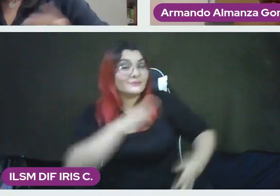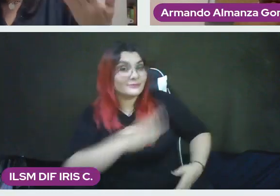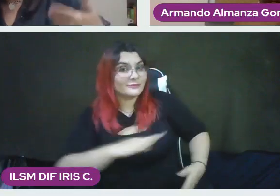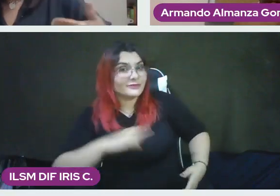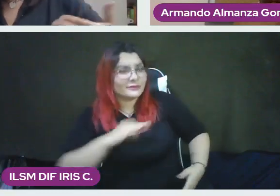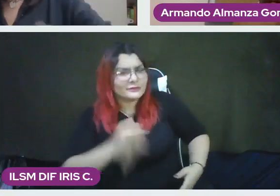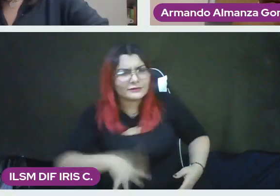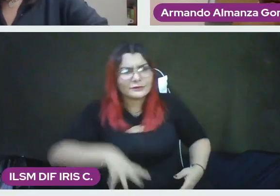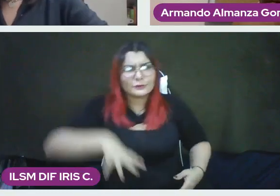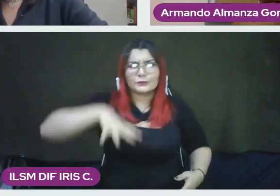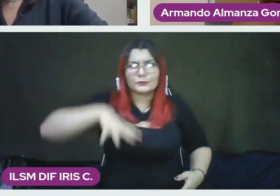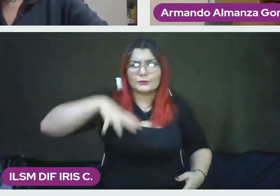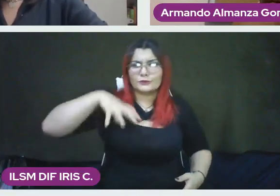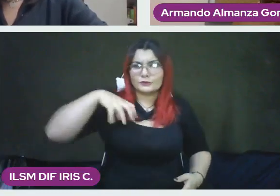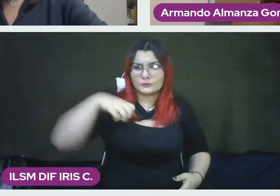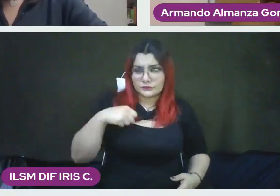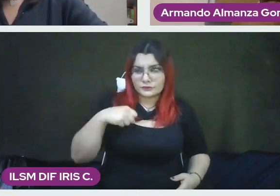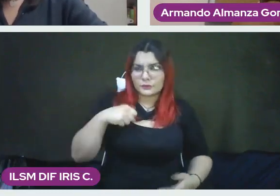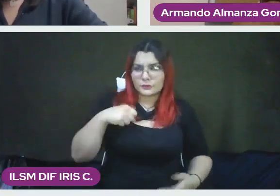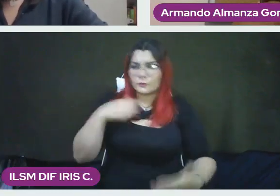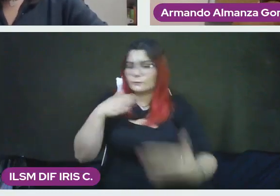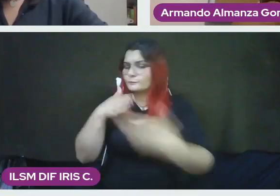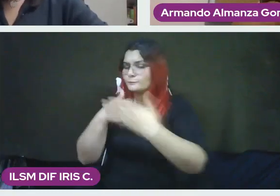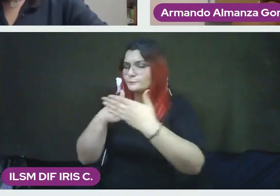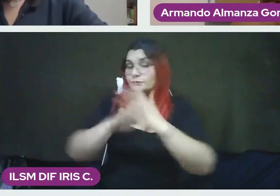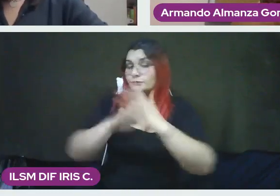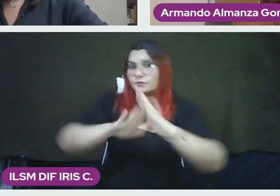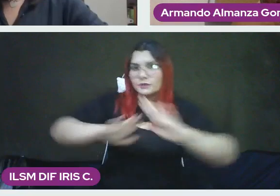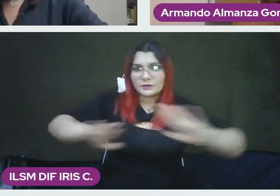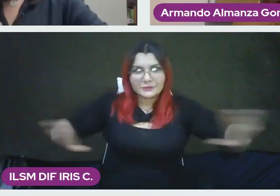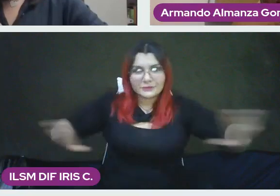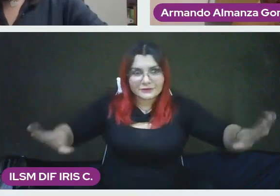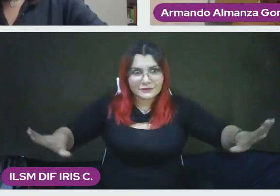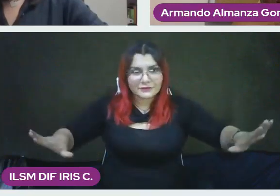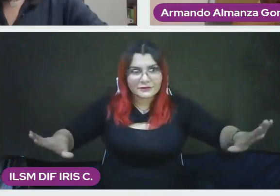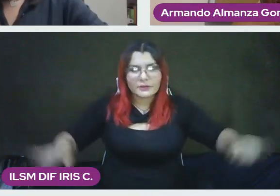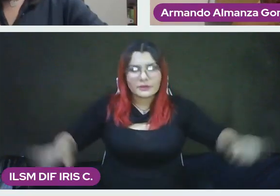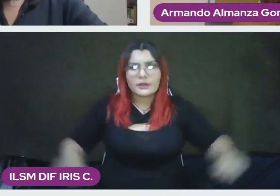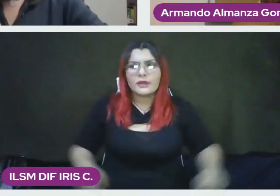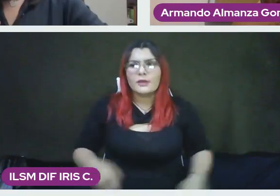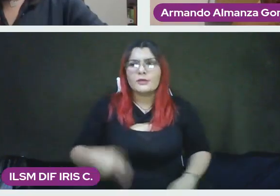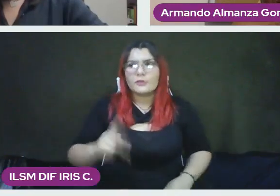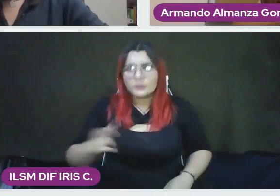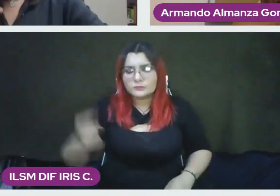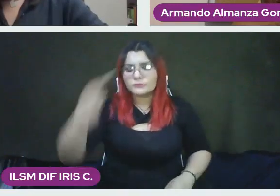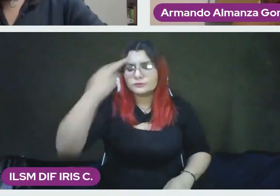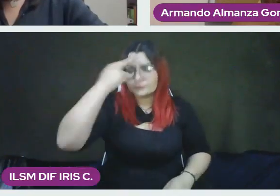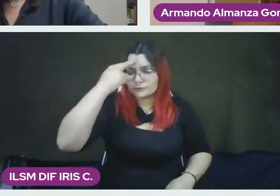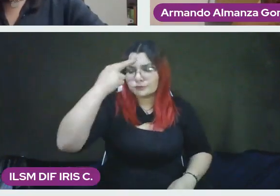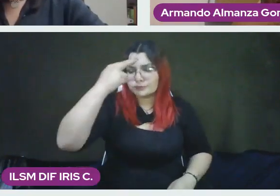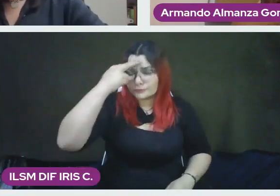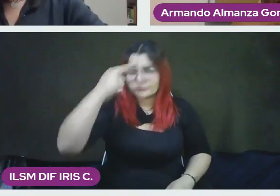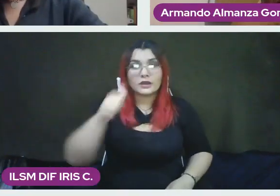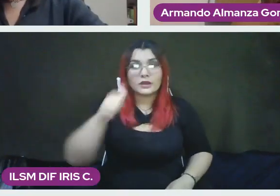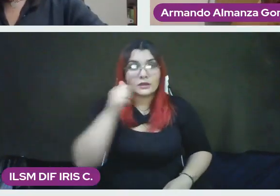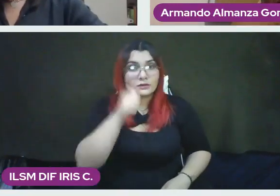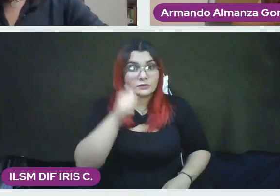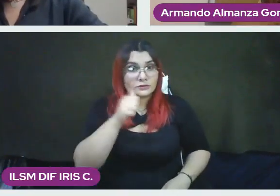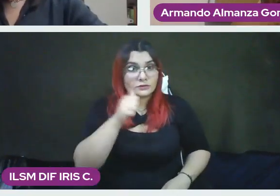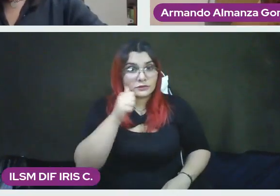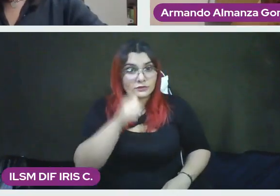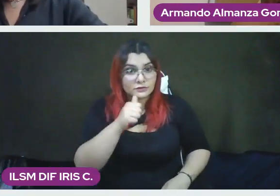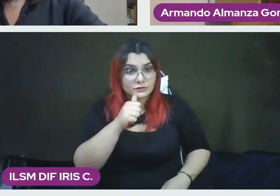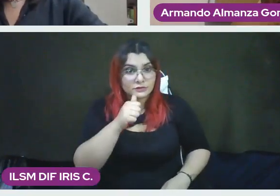cosas o incluso personalmente pasen cosas, pero también este hábito de estar más pendiente en